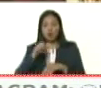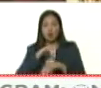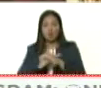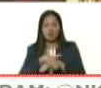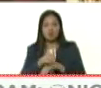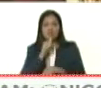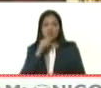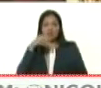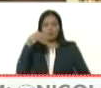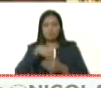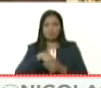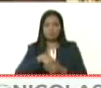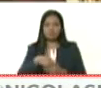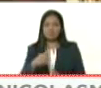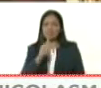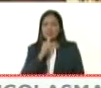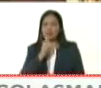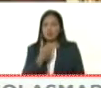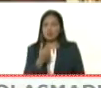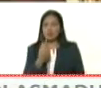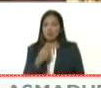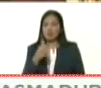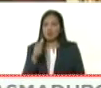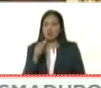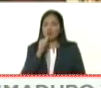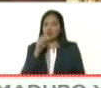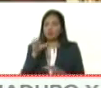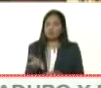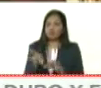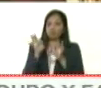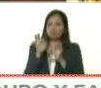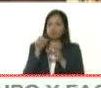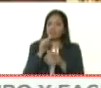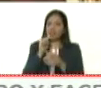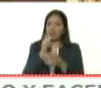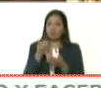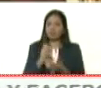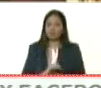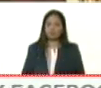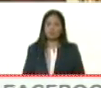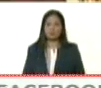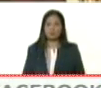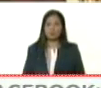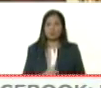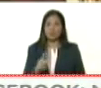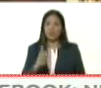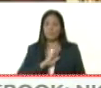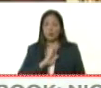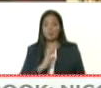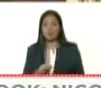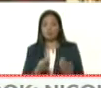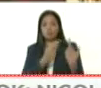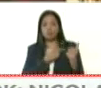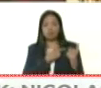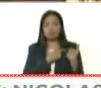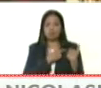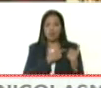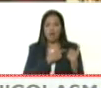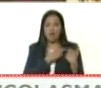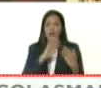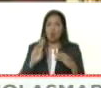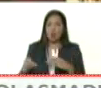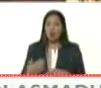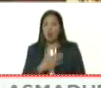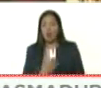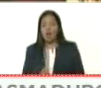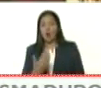lo impuso? ¿Alguien lo eligió jefe de la oposición? ¿Se autoproclamó presidente? ¿Alguien lo eligió presidente?